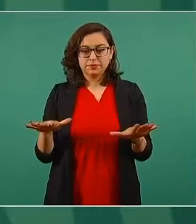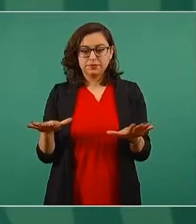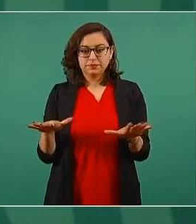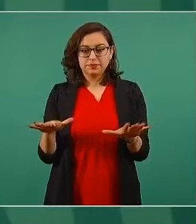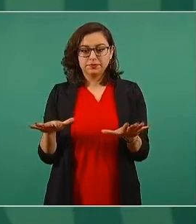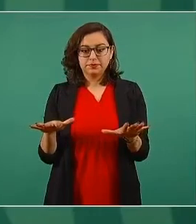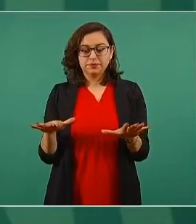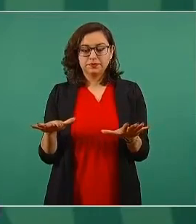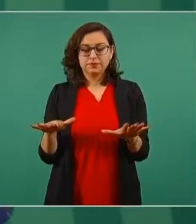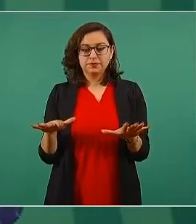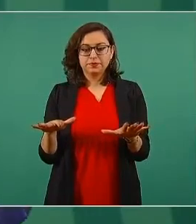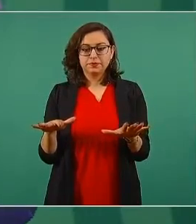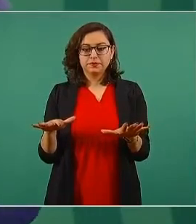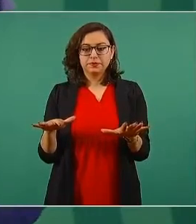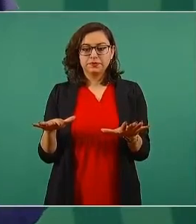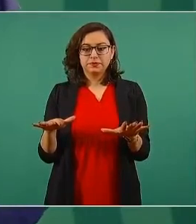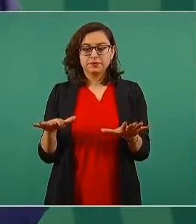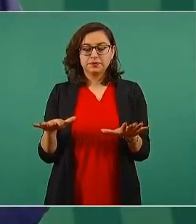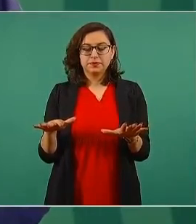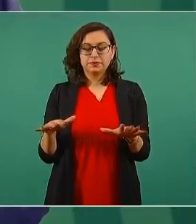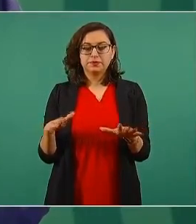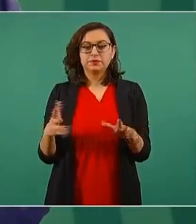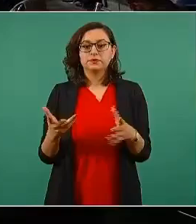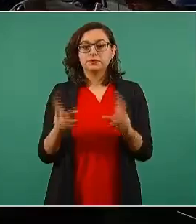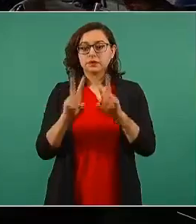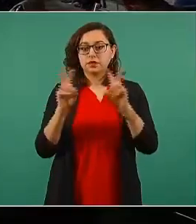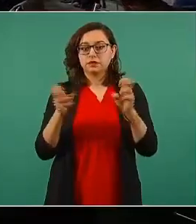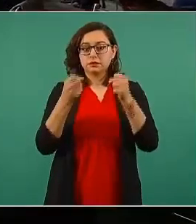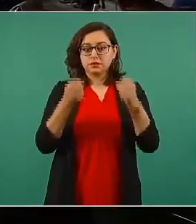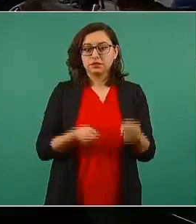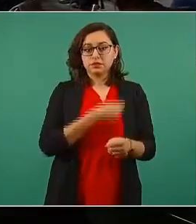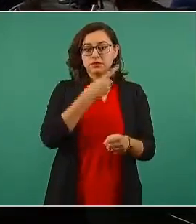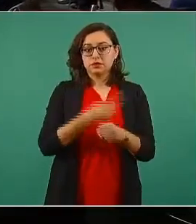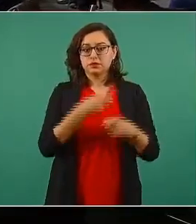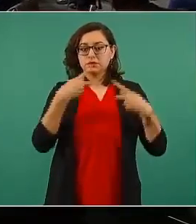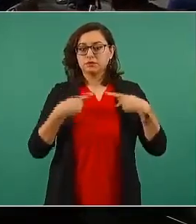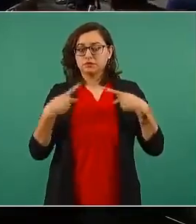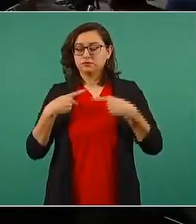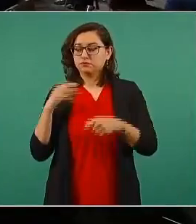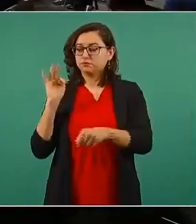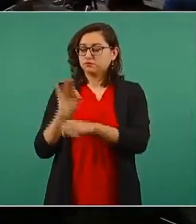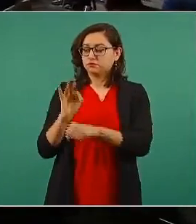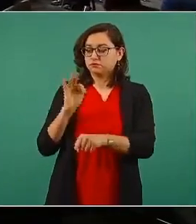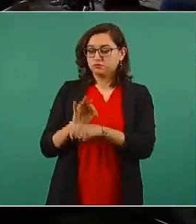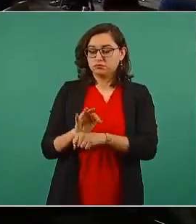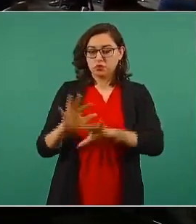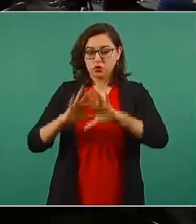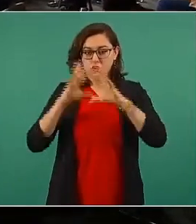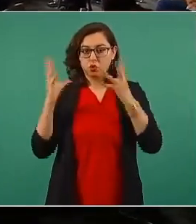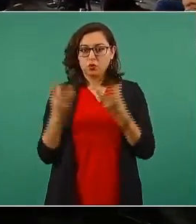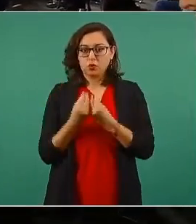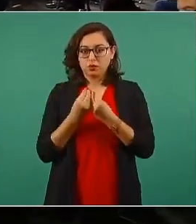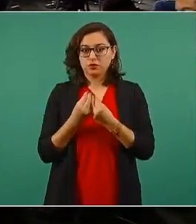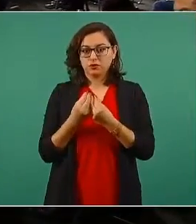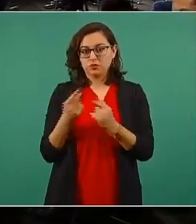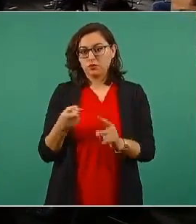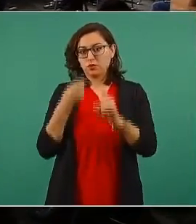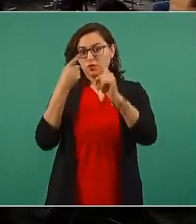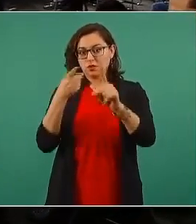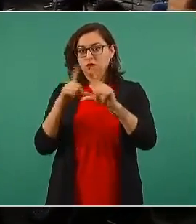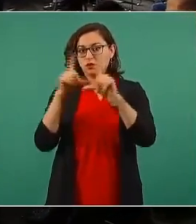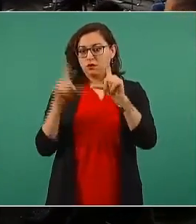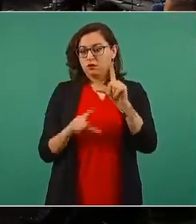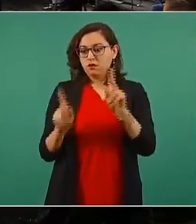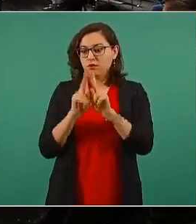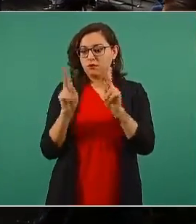las acciones, que guardan las acciones de seguridad y de protección ciudadana, todo lo que se hace para conseguir la paz en el país, pues